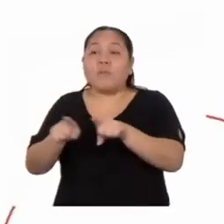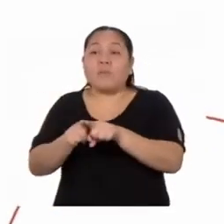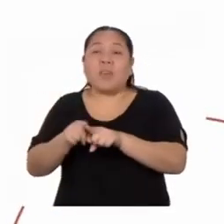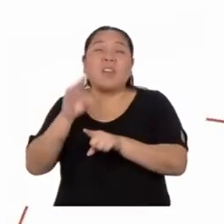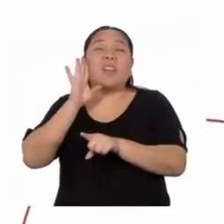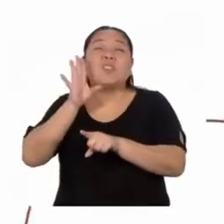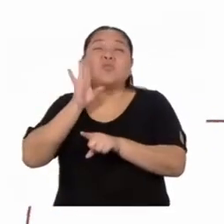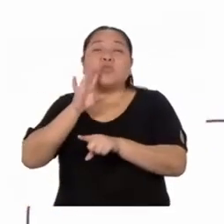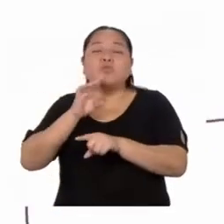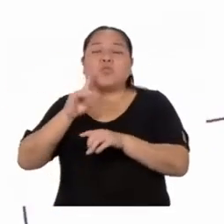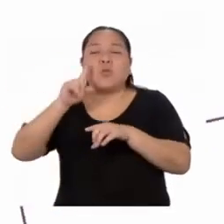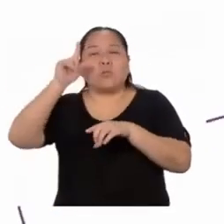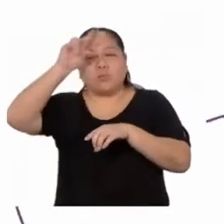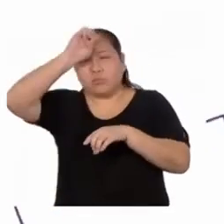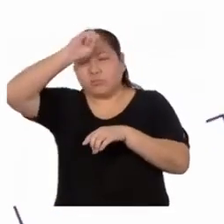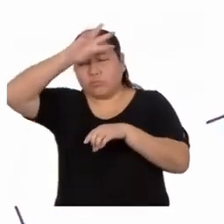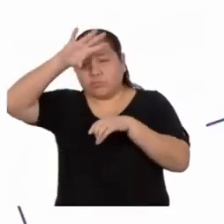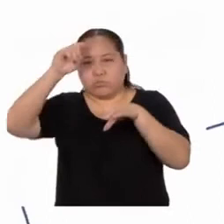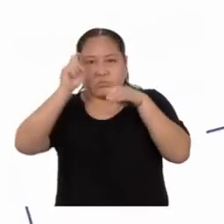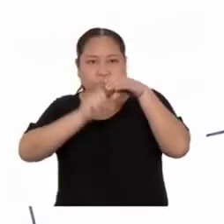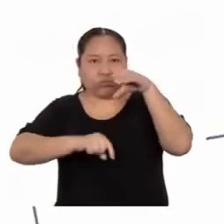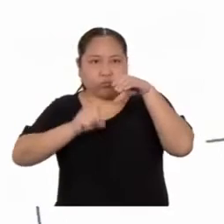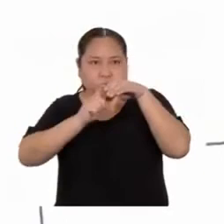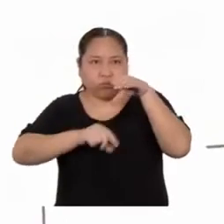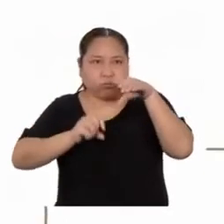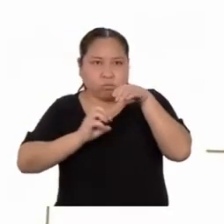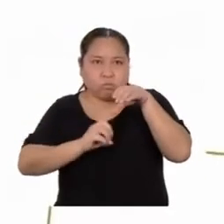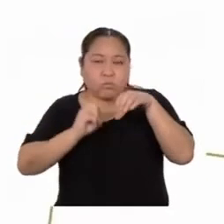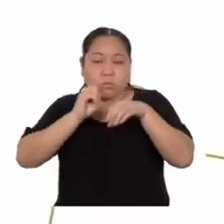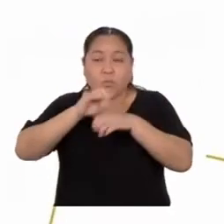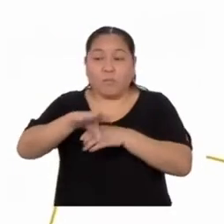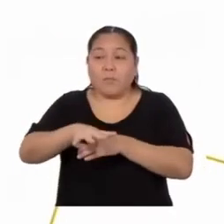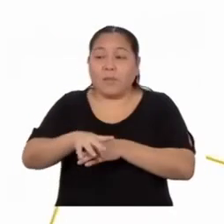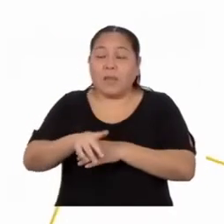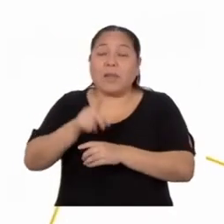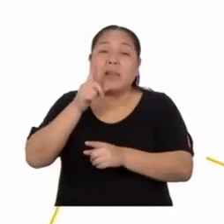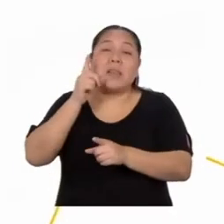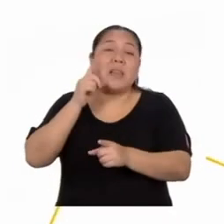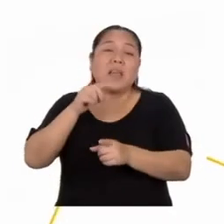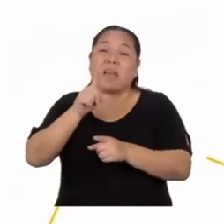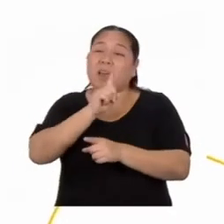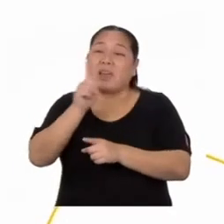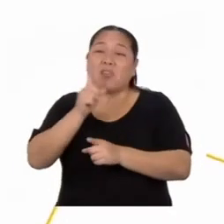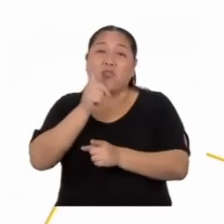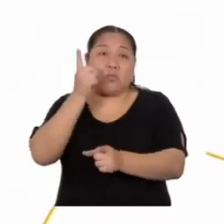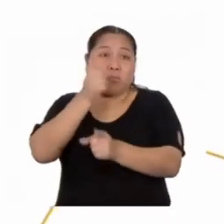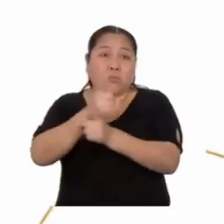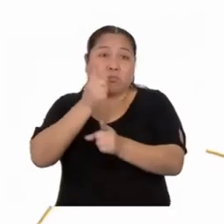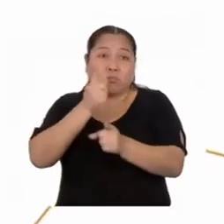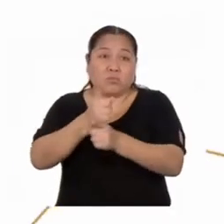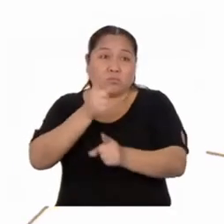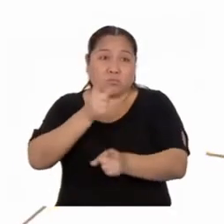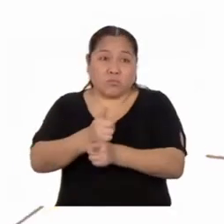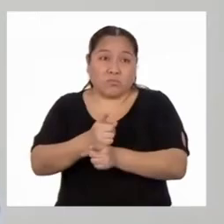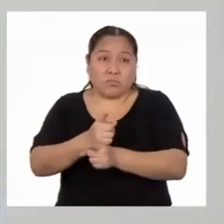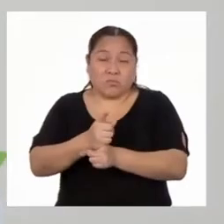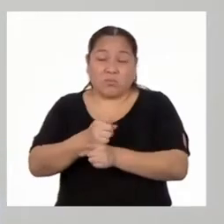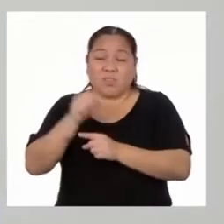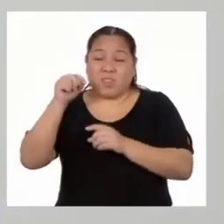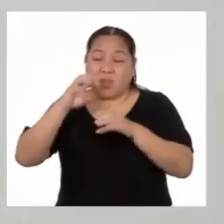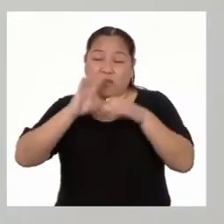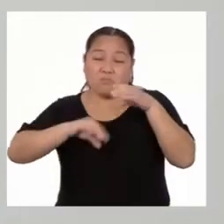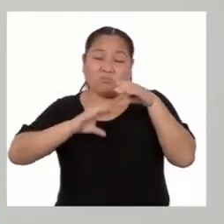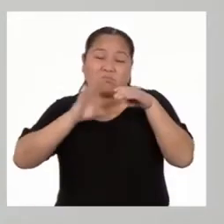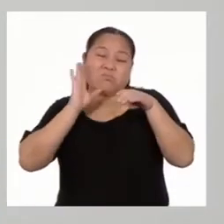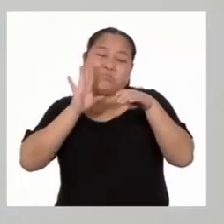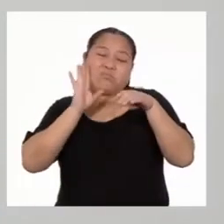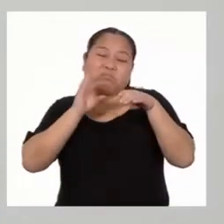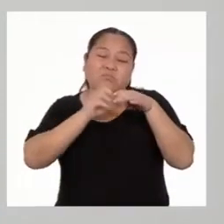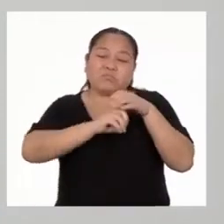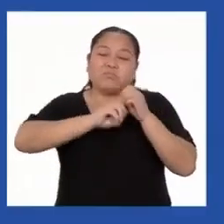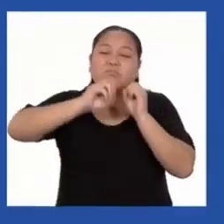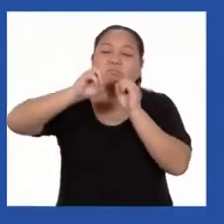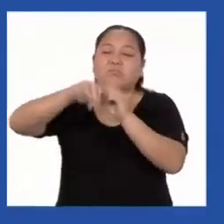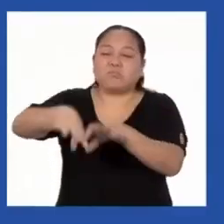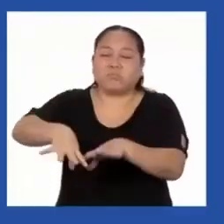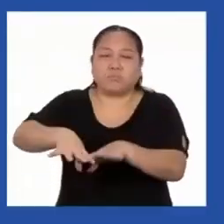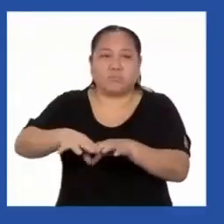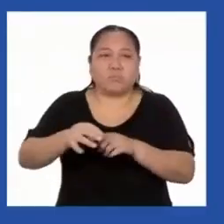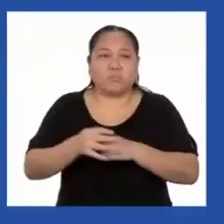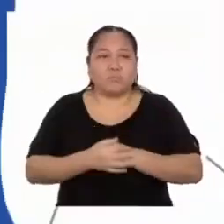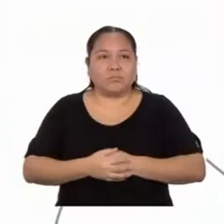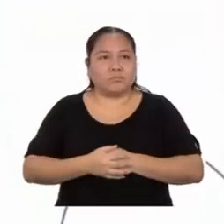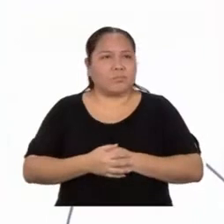actividades mineras, como la informal y los pasivos ambientales mineros. ¿De qué trata el